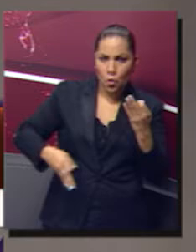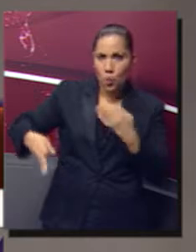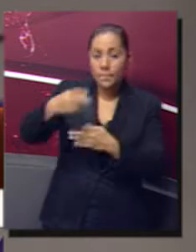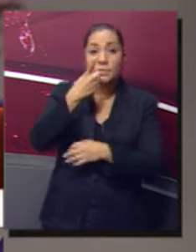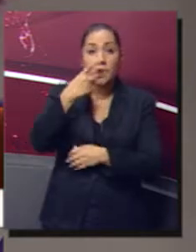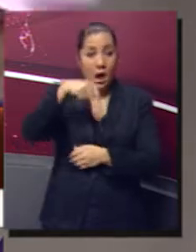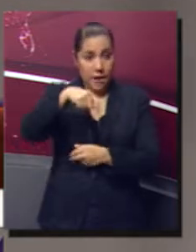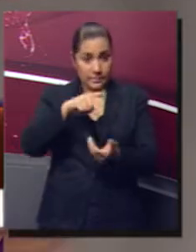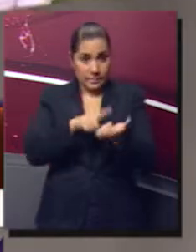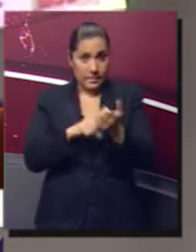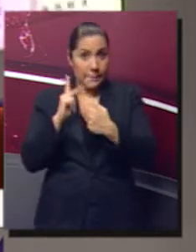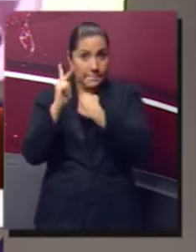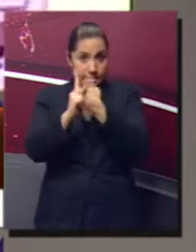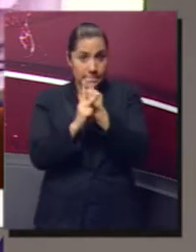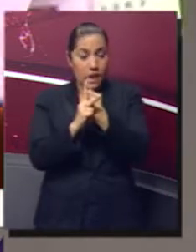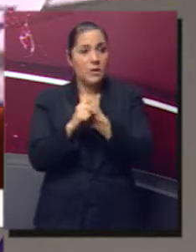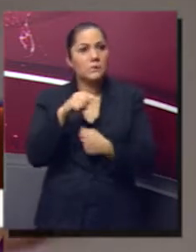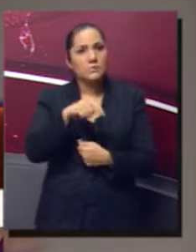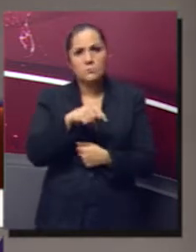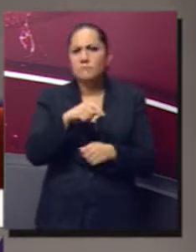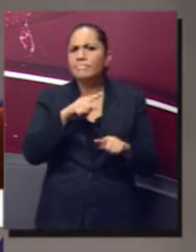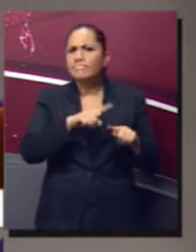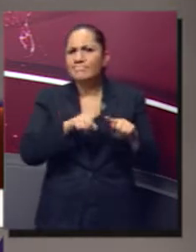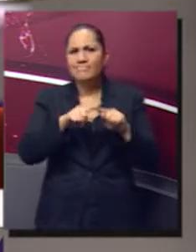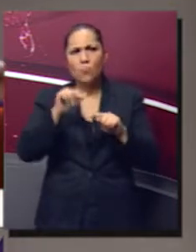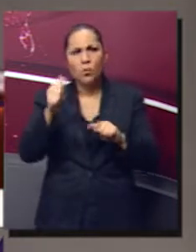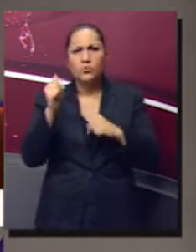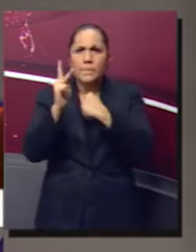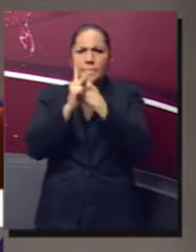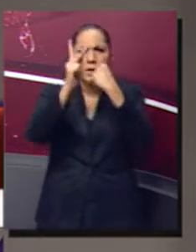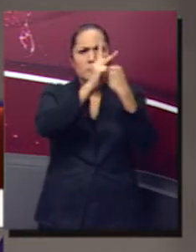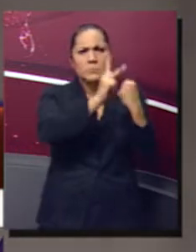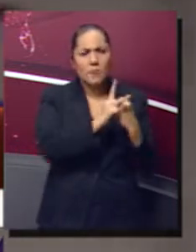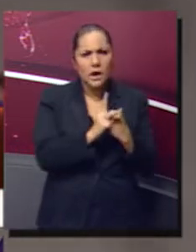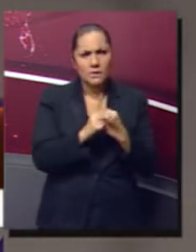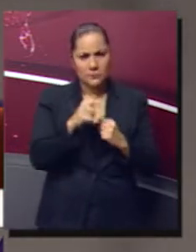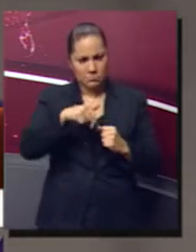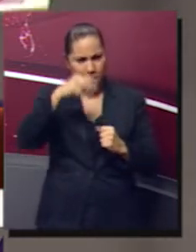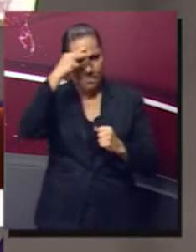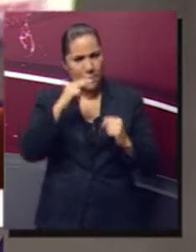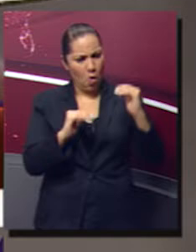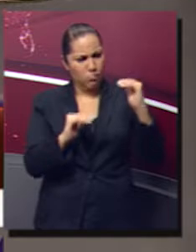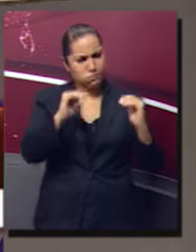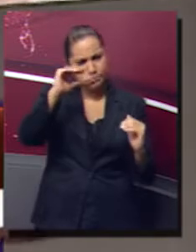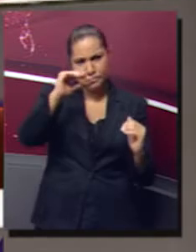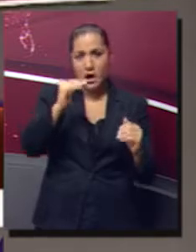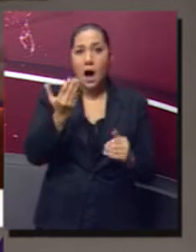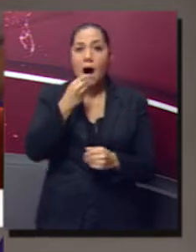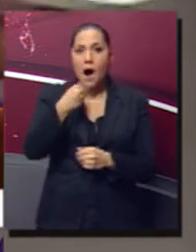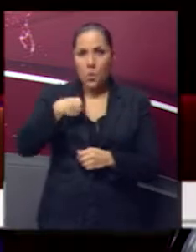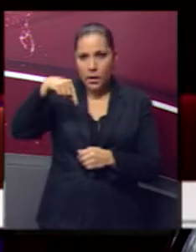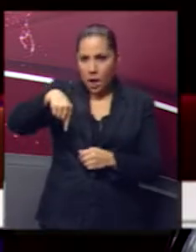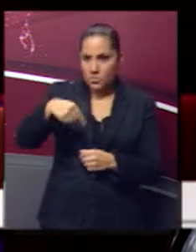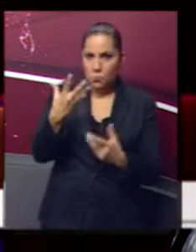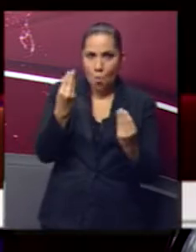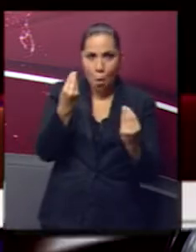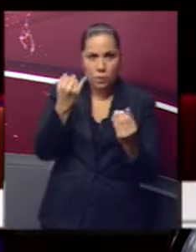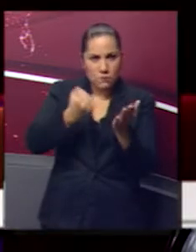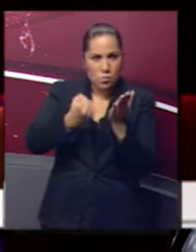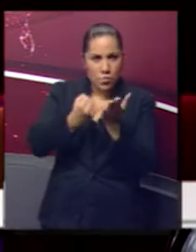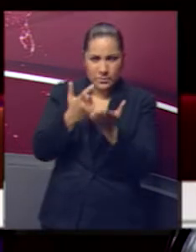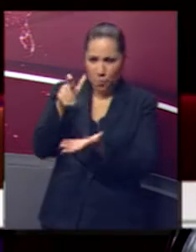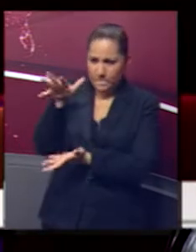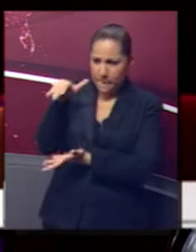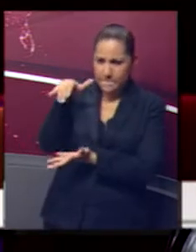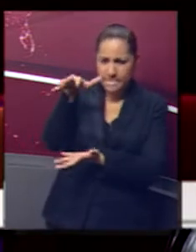desiguales del mundo, ya que a pesar de sus altas tasas de recaudación, los recursos obtenidos no se gastan eficientemente. Hoy México